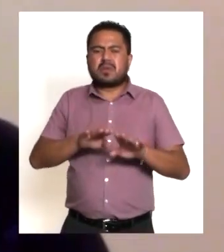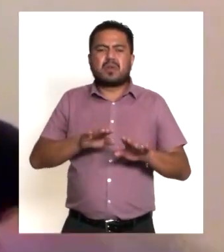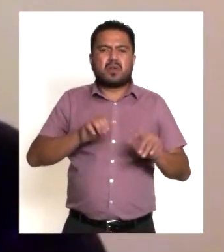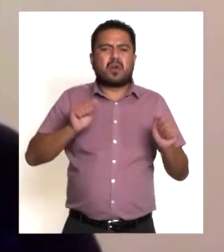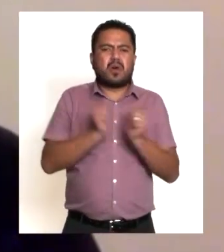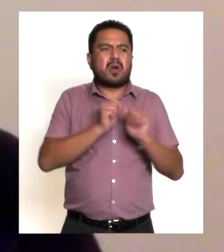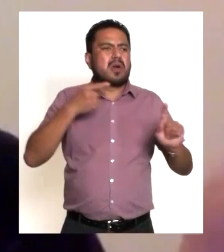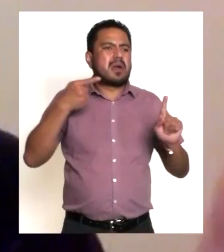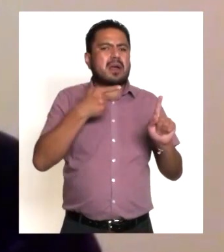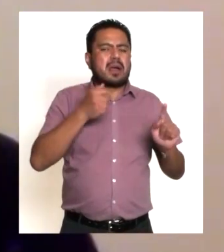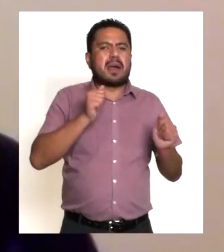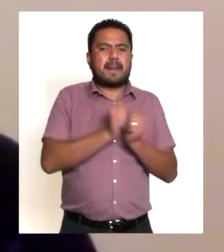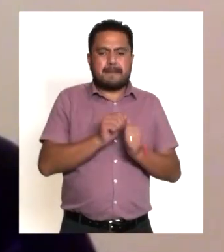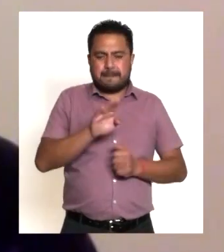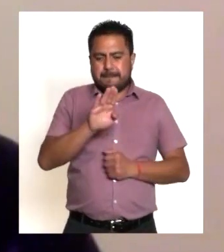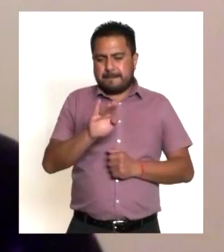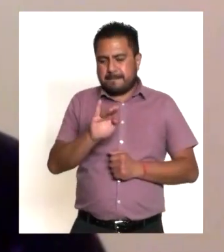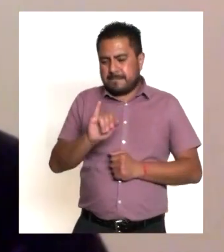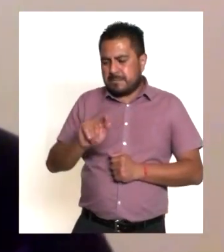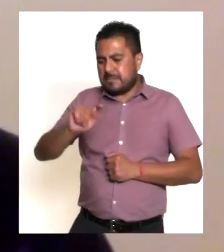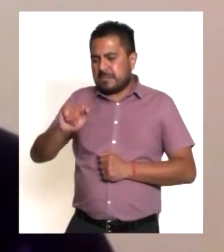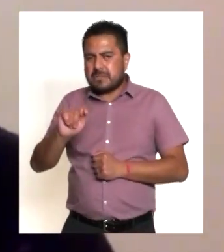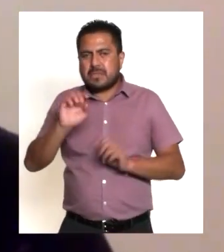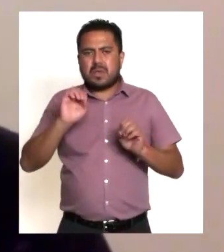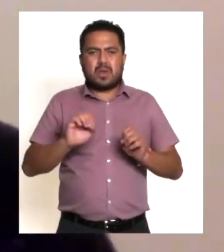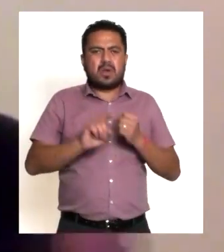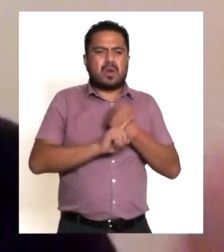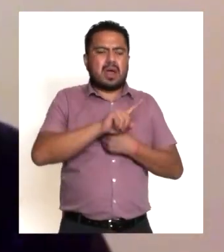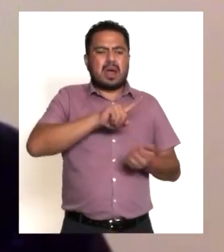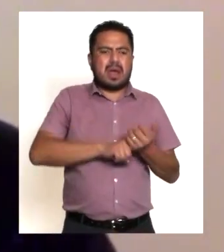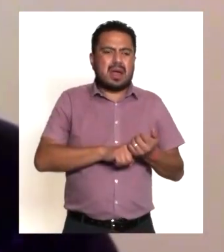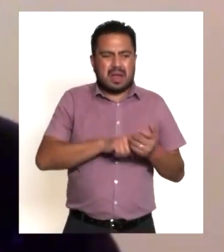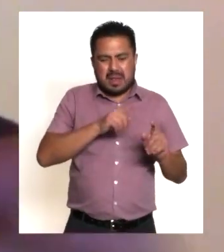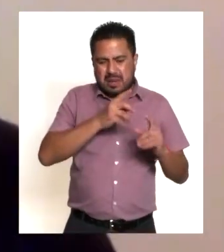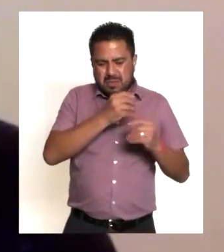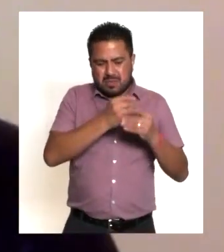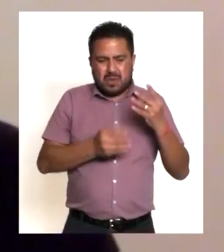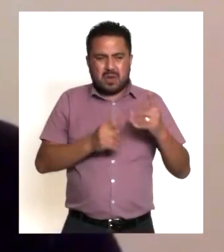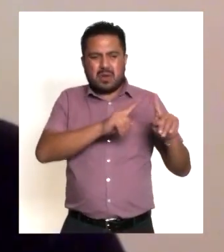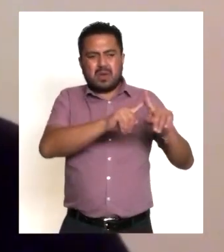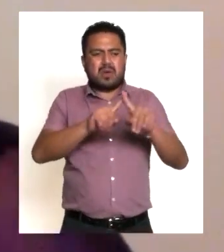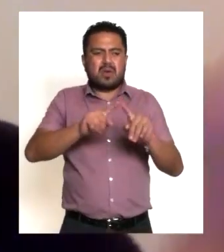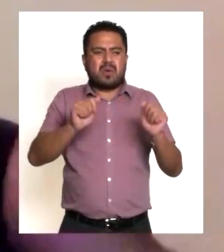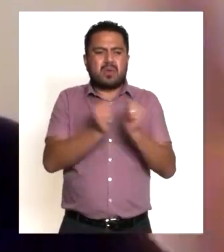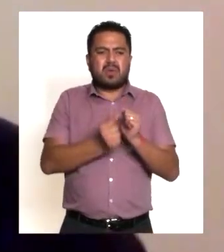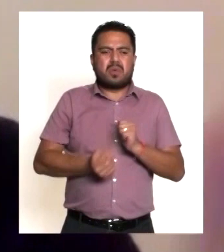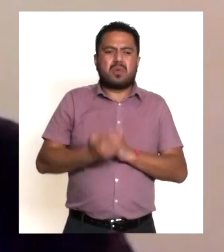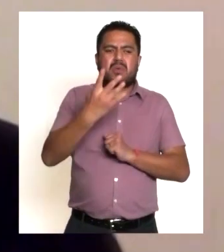de datos en millones de bits, o en realidad no son millones, son múltiplos de